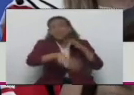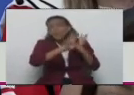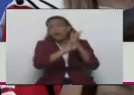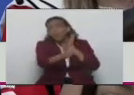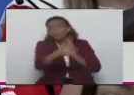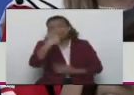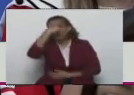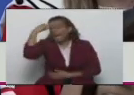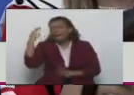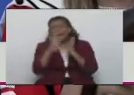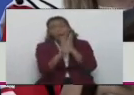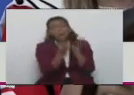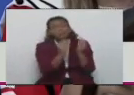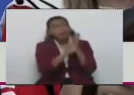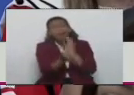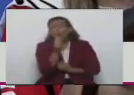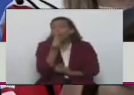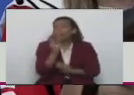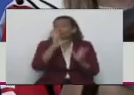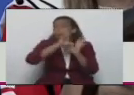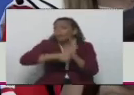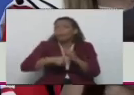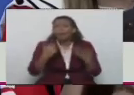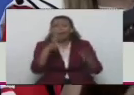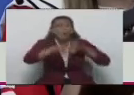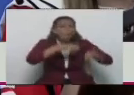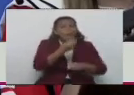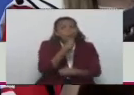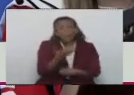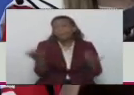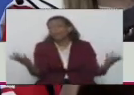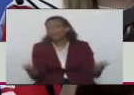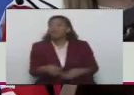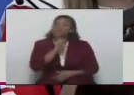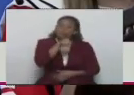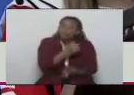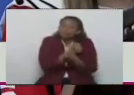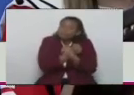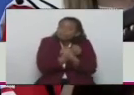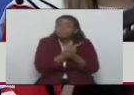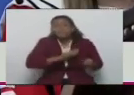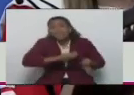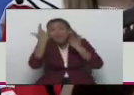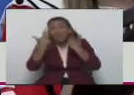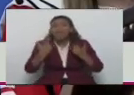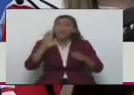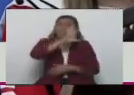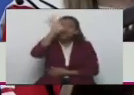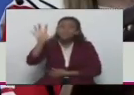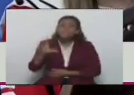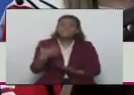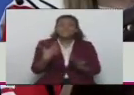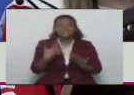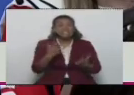harta de la cola, también hay gente que votó por amor a los venezolanos que se han ido del país, y